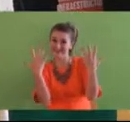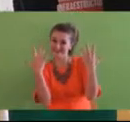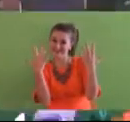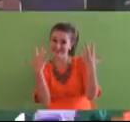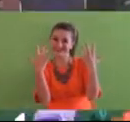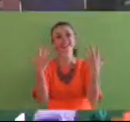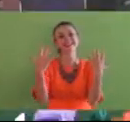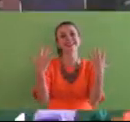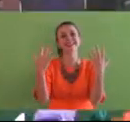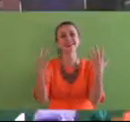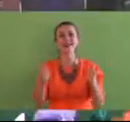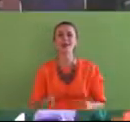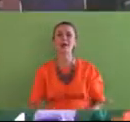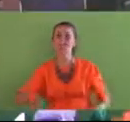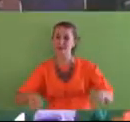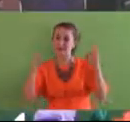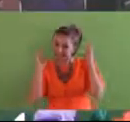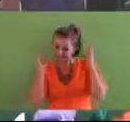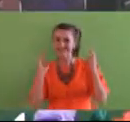unimos nuestras manos,